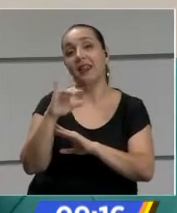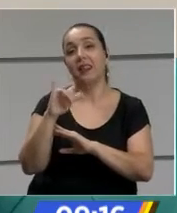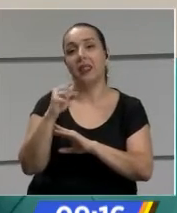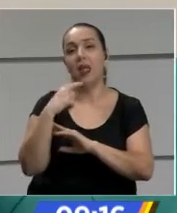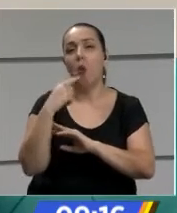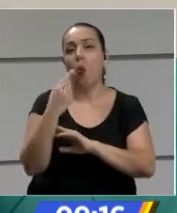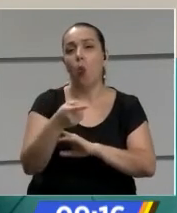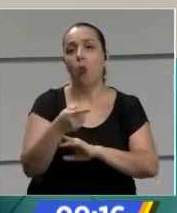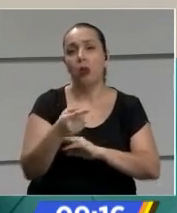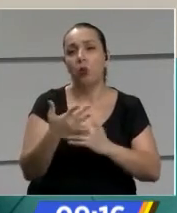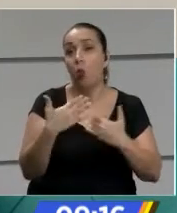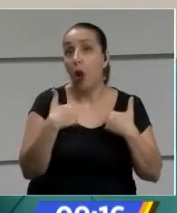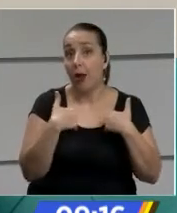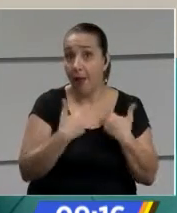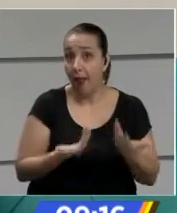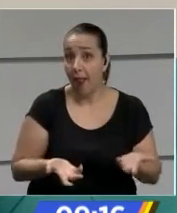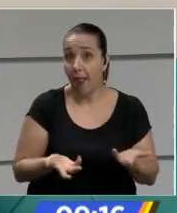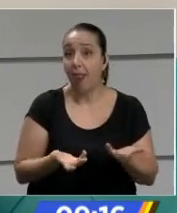Es una pista, es un animal.